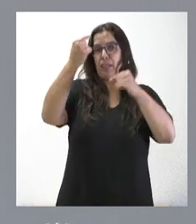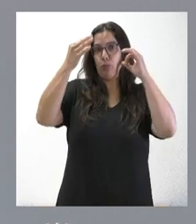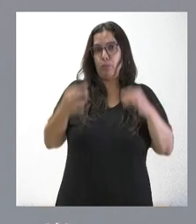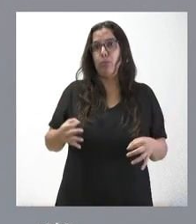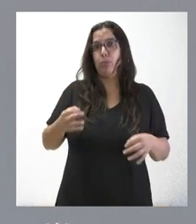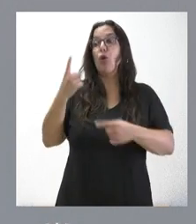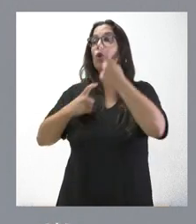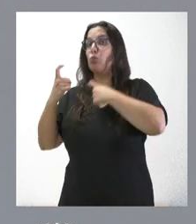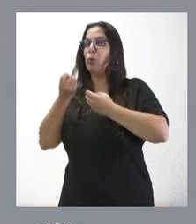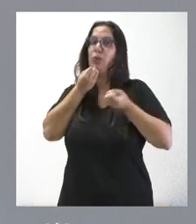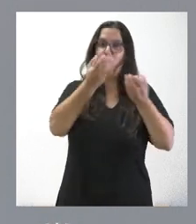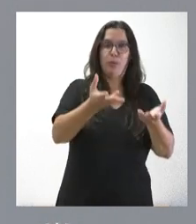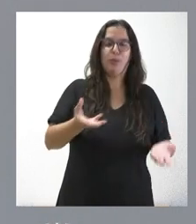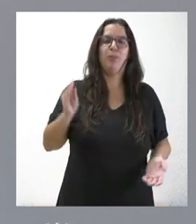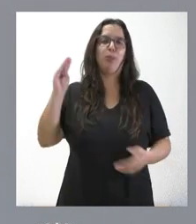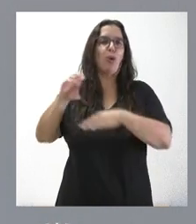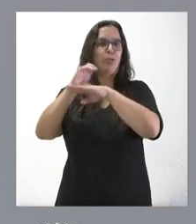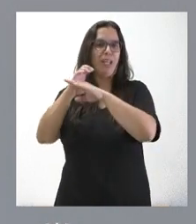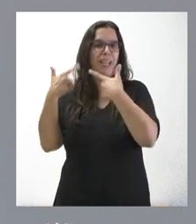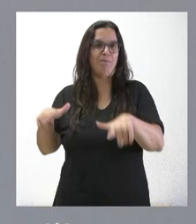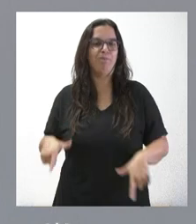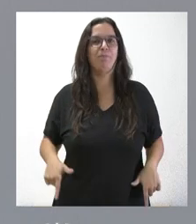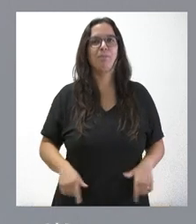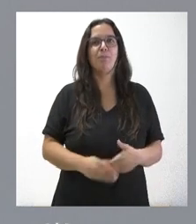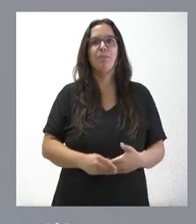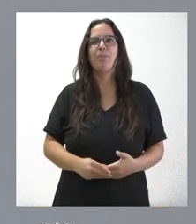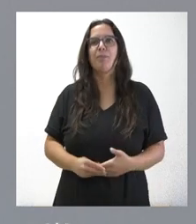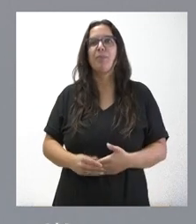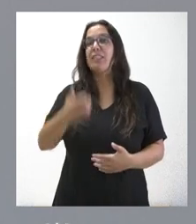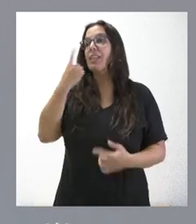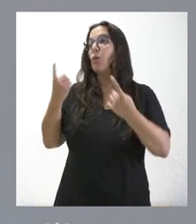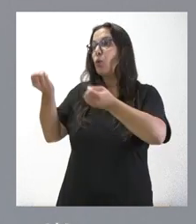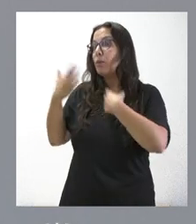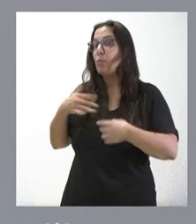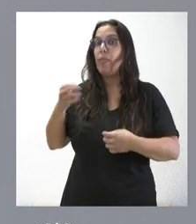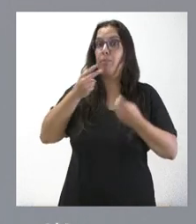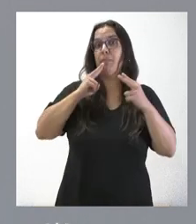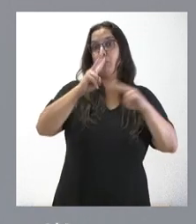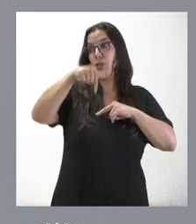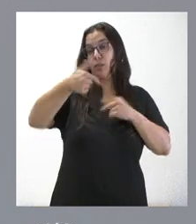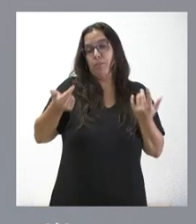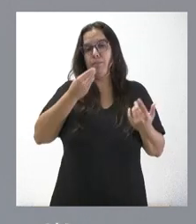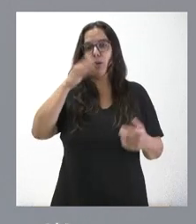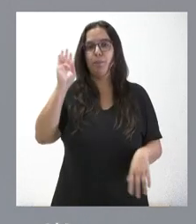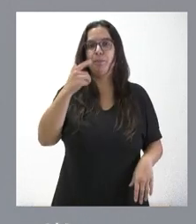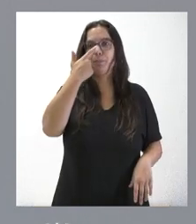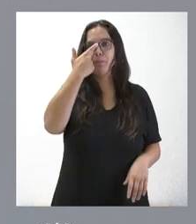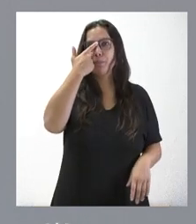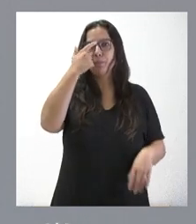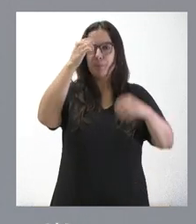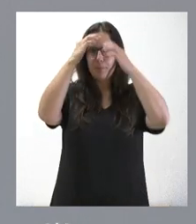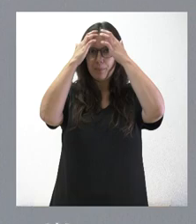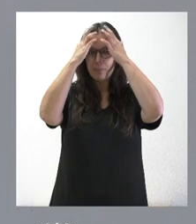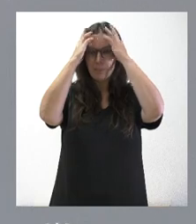consultar con la consejería. Si a lo largo también de la sesión me lo pueden aportar, también me lo dicen.